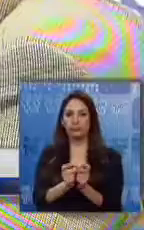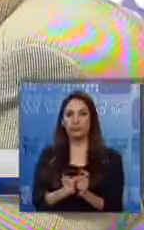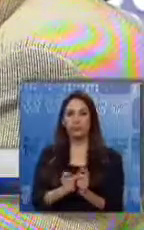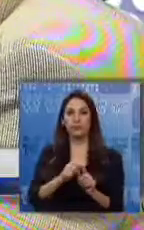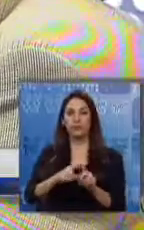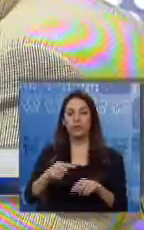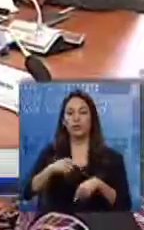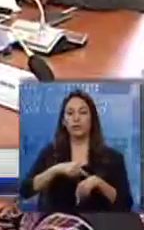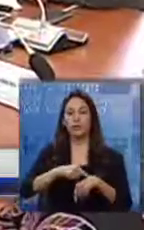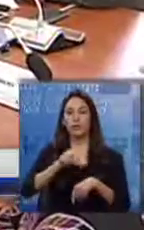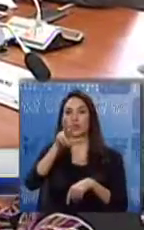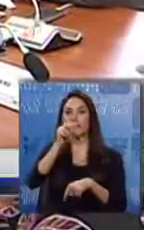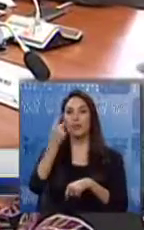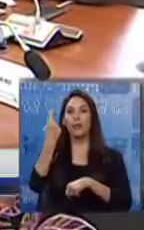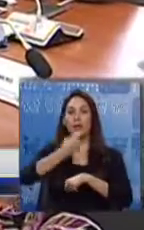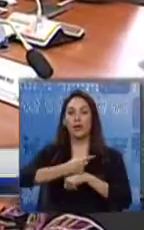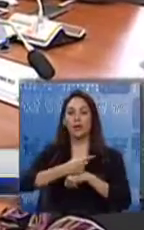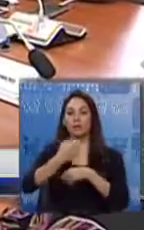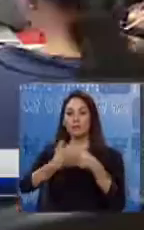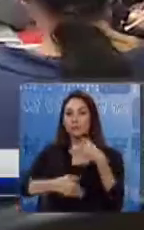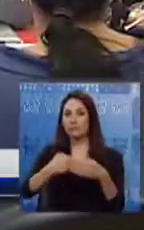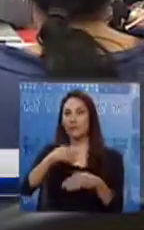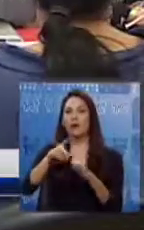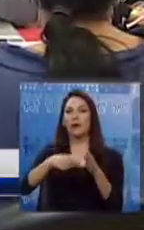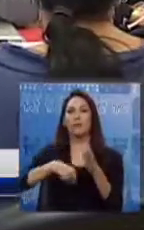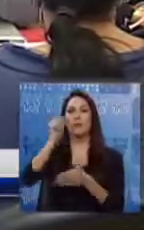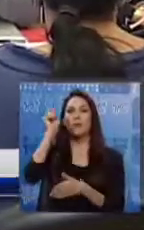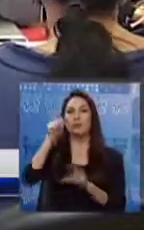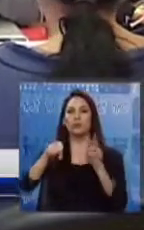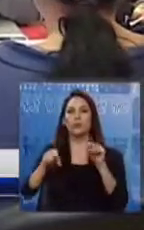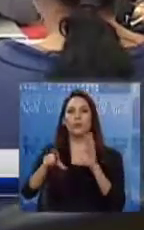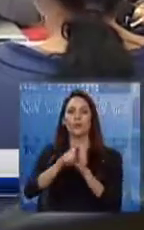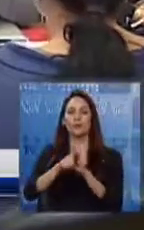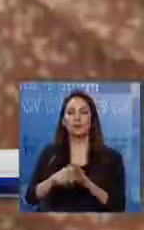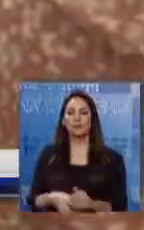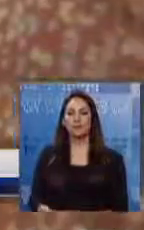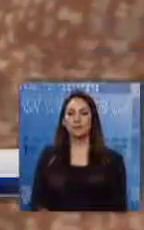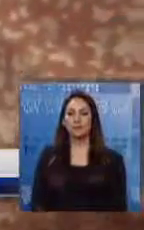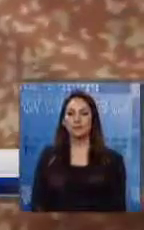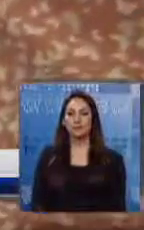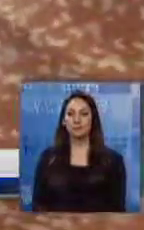un plazo de 30 días para debatir y aprobar la ley. Karen Haro, TC Televisión.